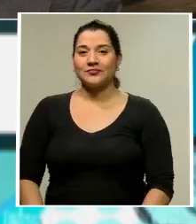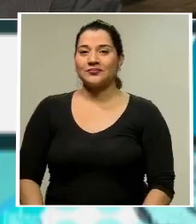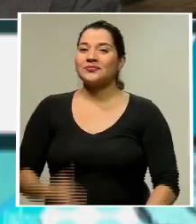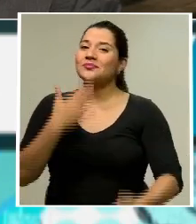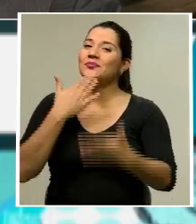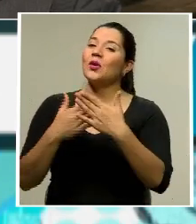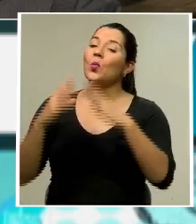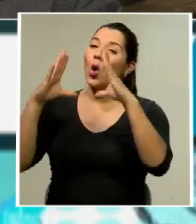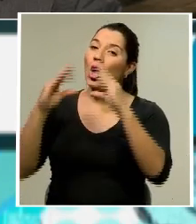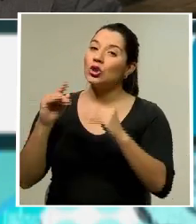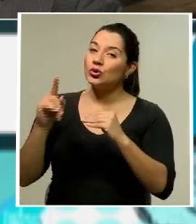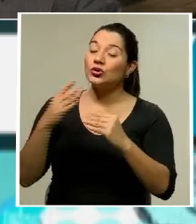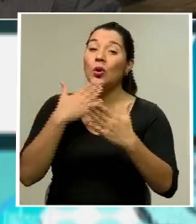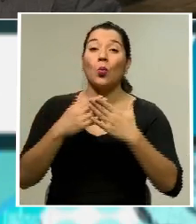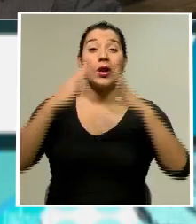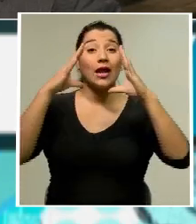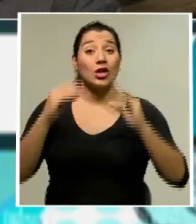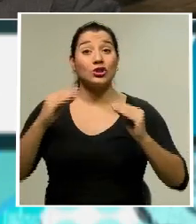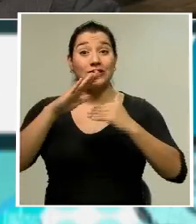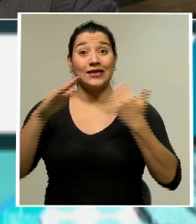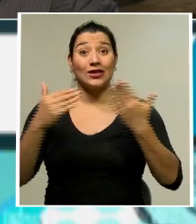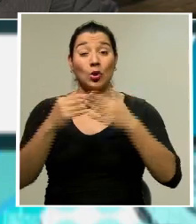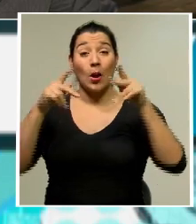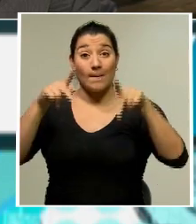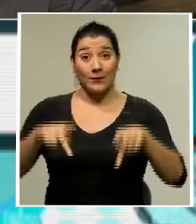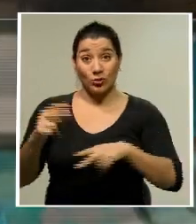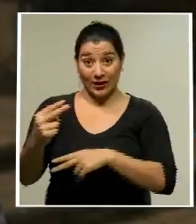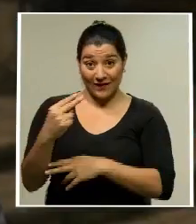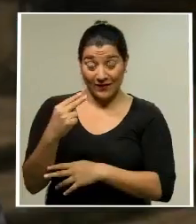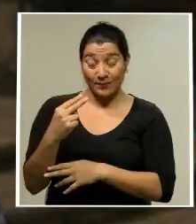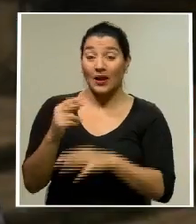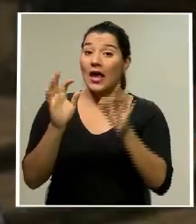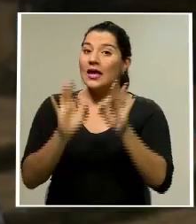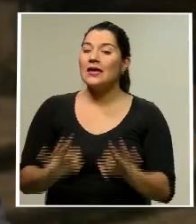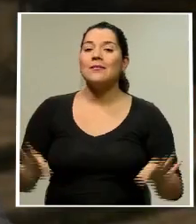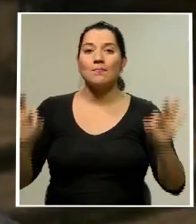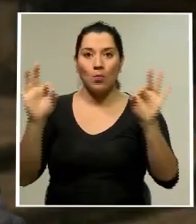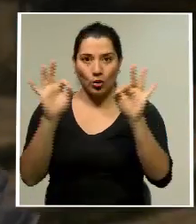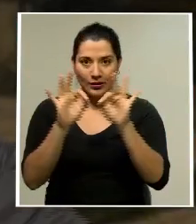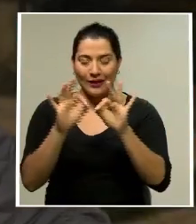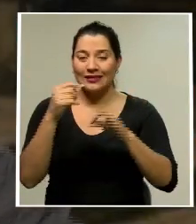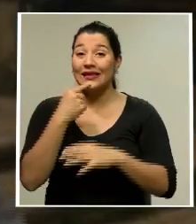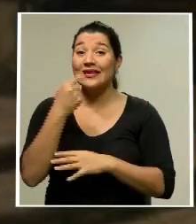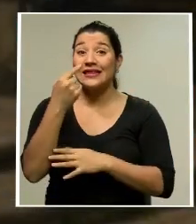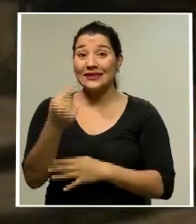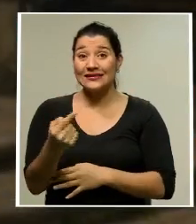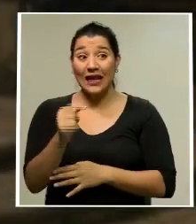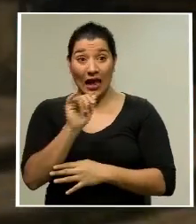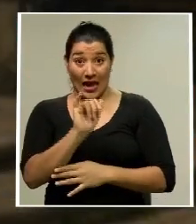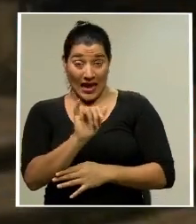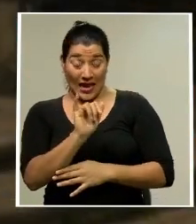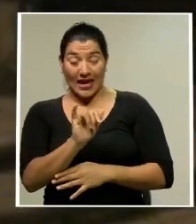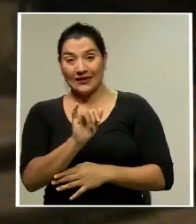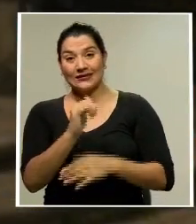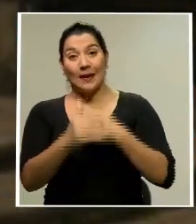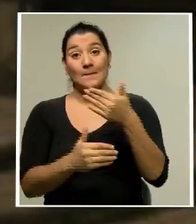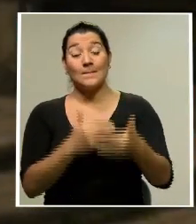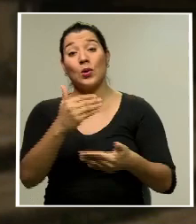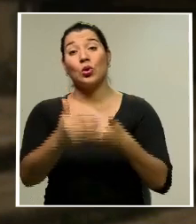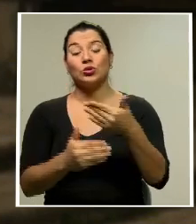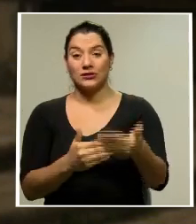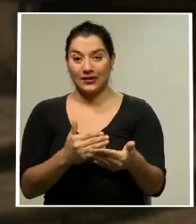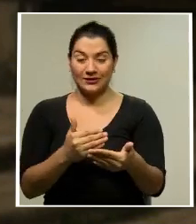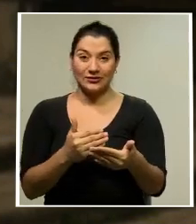Buenas noches, don Ernesto, para usted y para los televidentes. Es importante señalar y aclarar que esta causa, tal y como usted lo acaba también